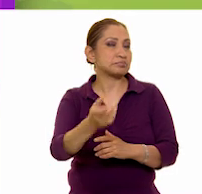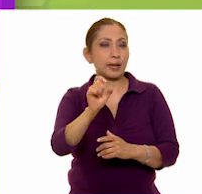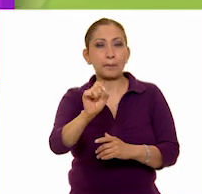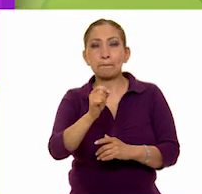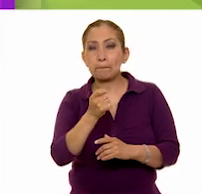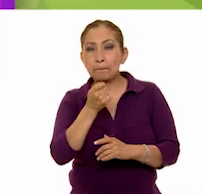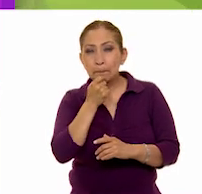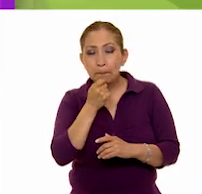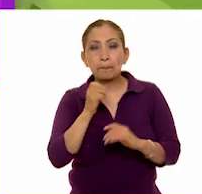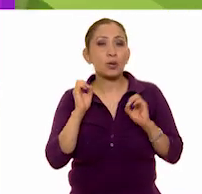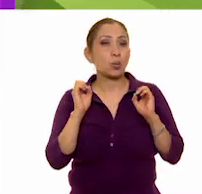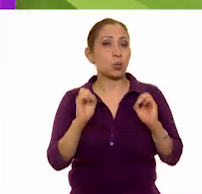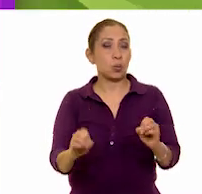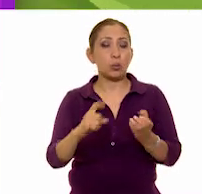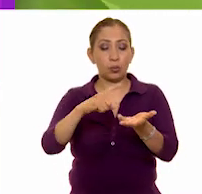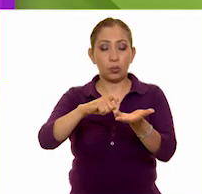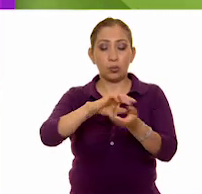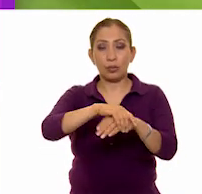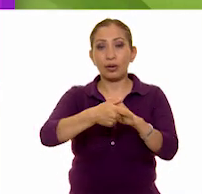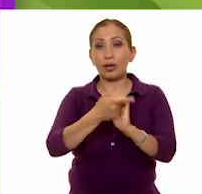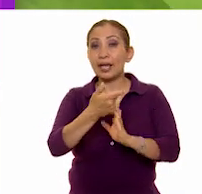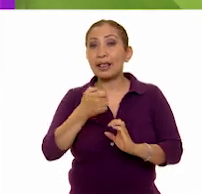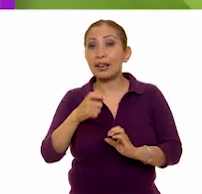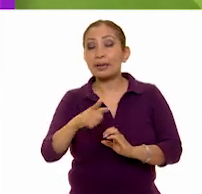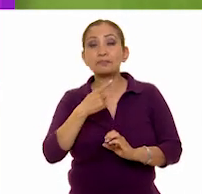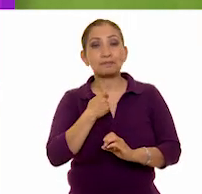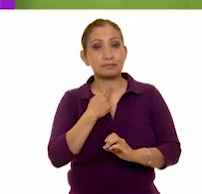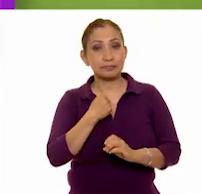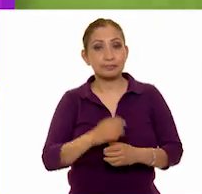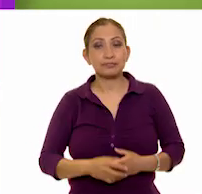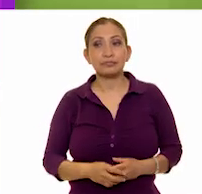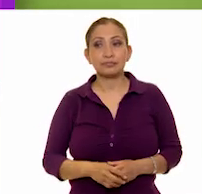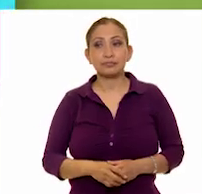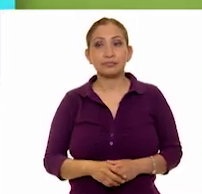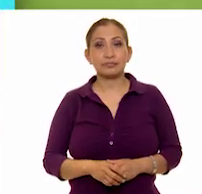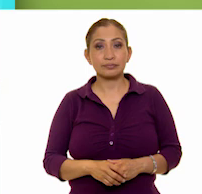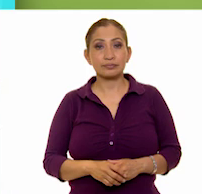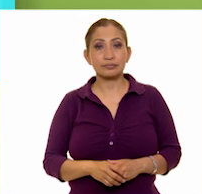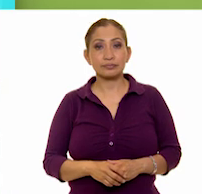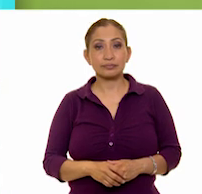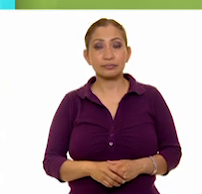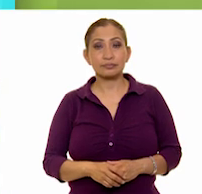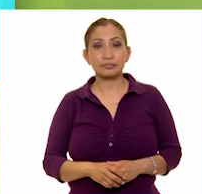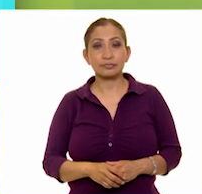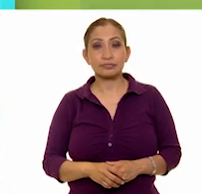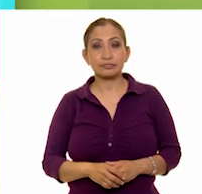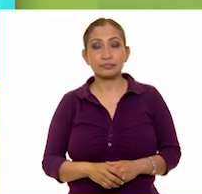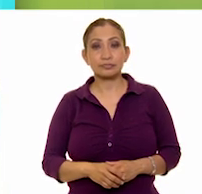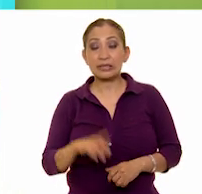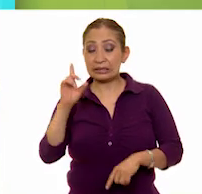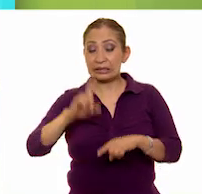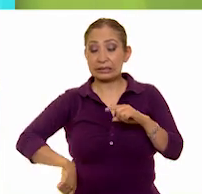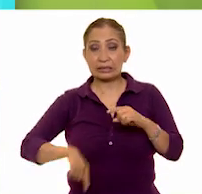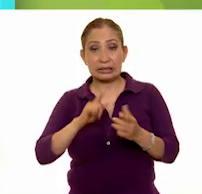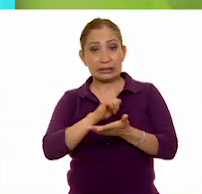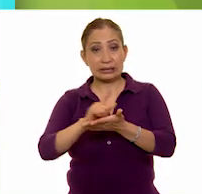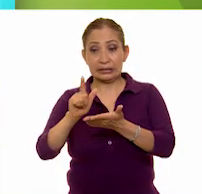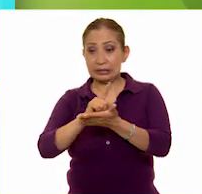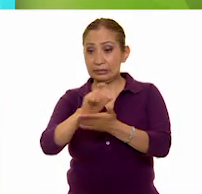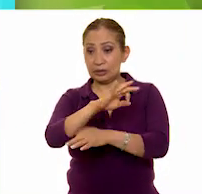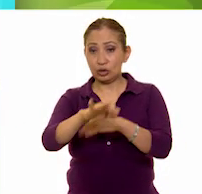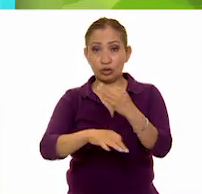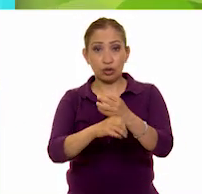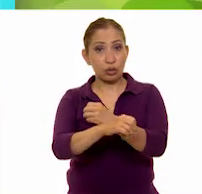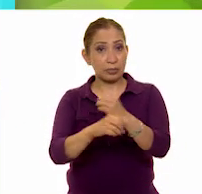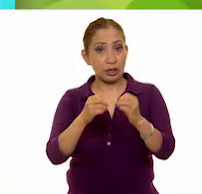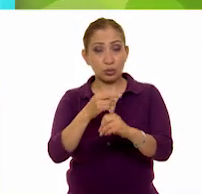durante 20 segundos o aplica desinfectante a base de agua y alcohol. Desinfecta las superficies de los objetos que